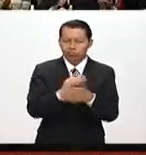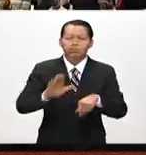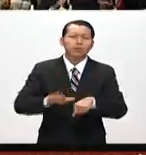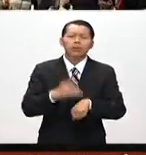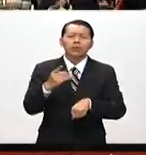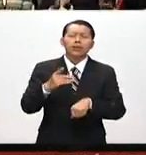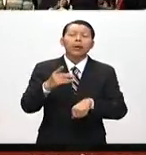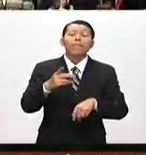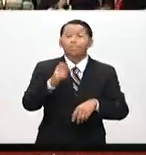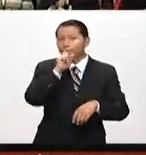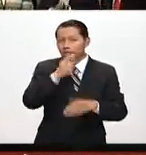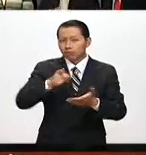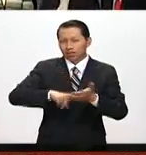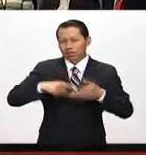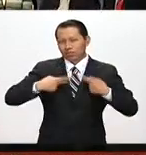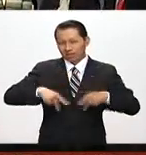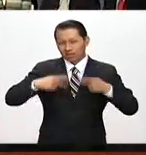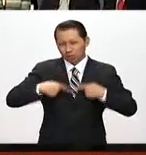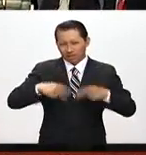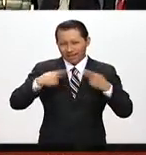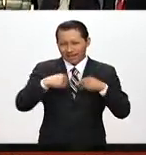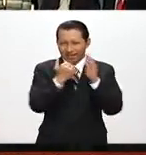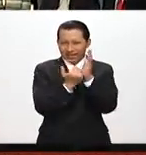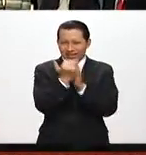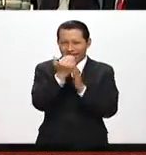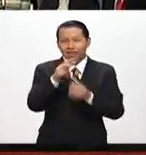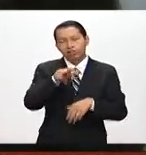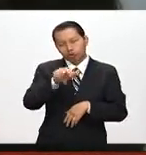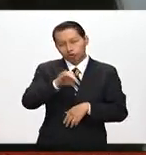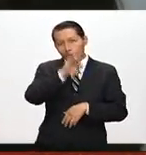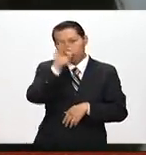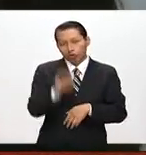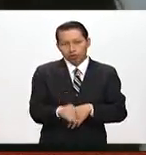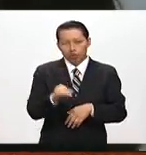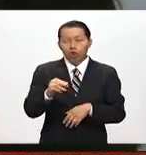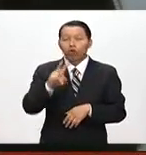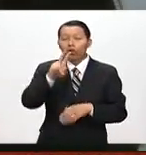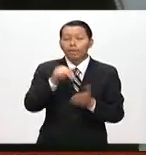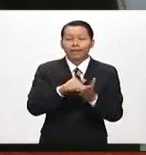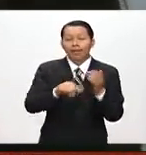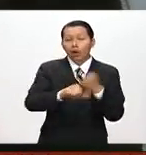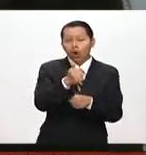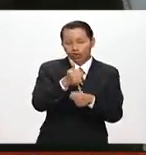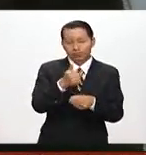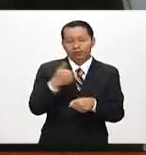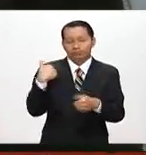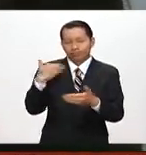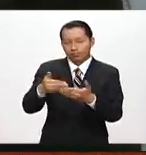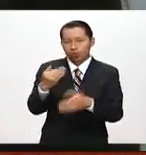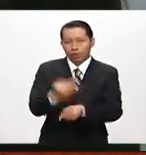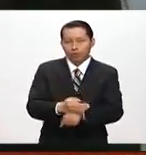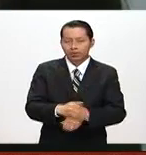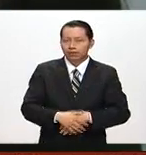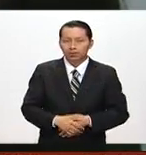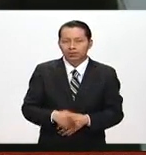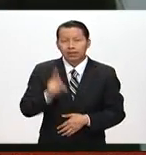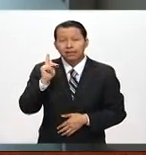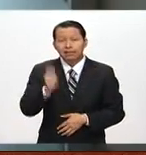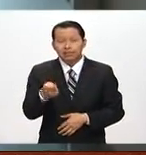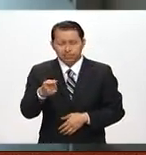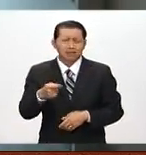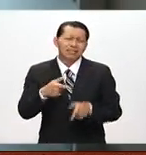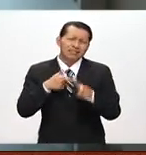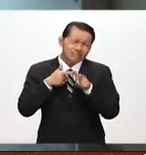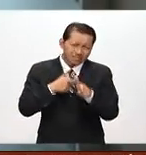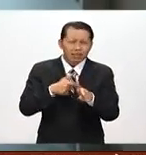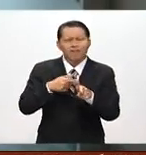la población derechohabiente creció en 18% de 2011 a la fecha. A pesar de ello, aún